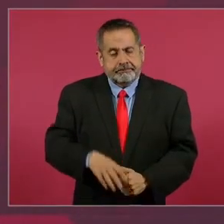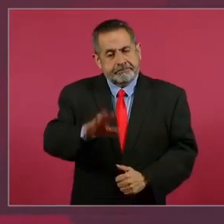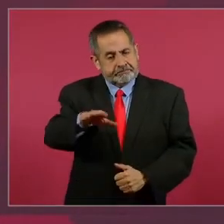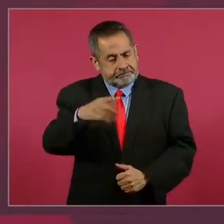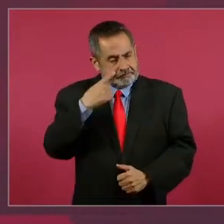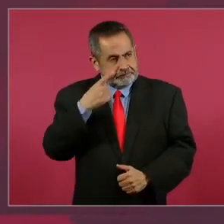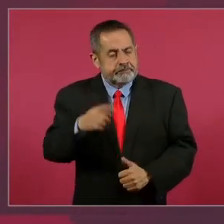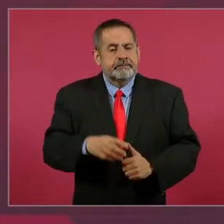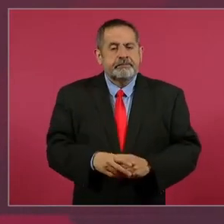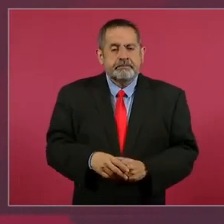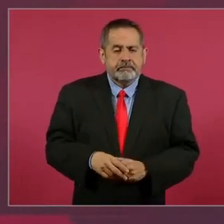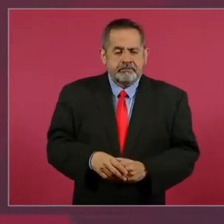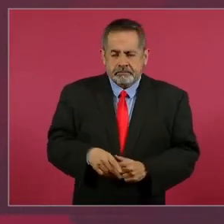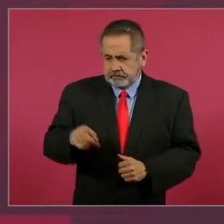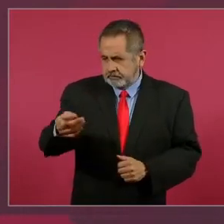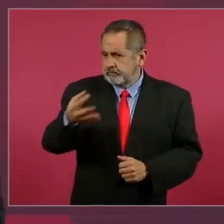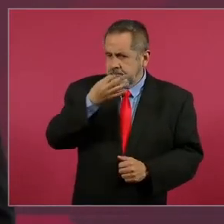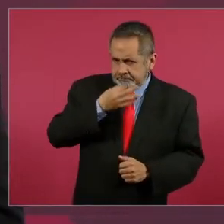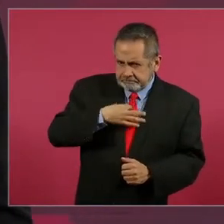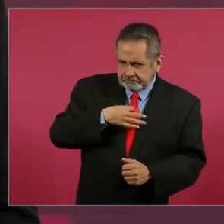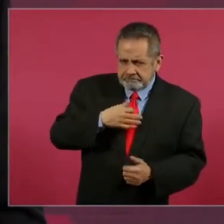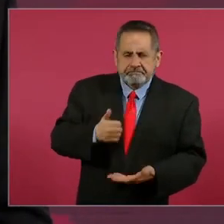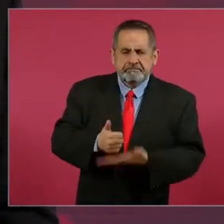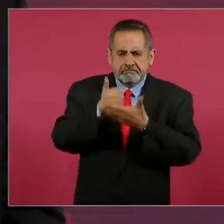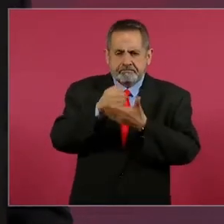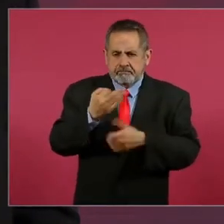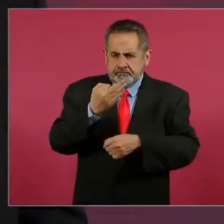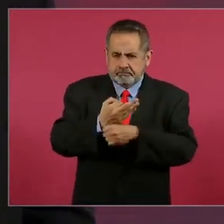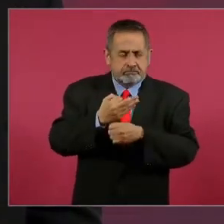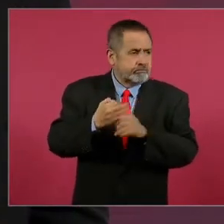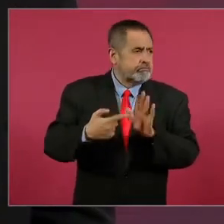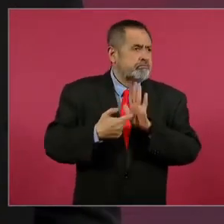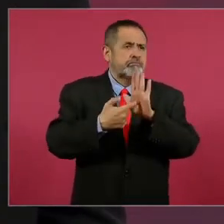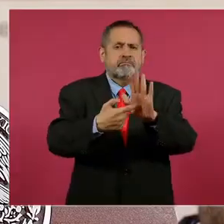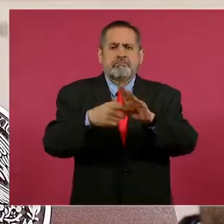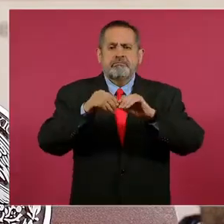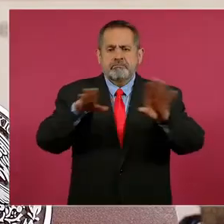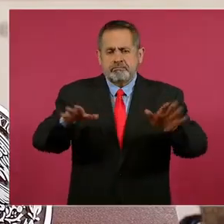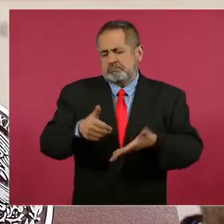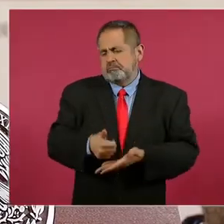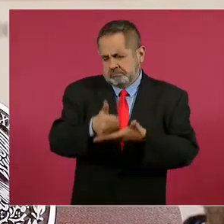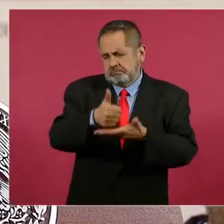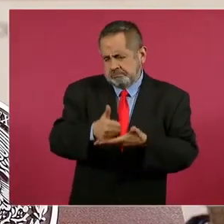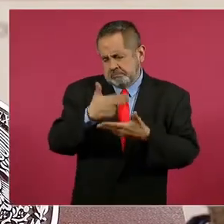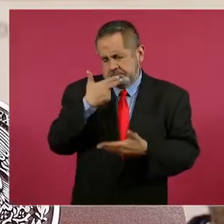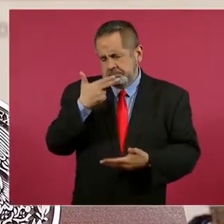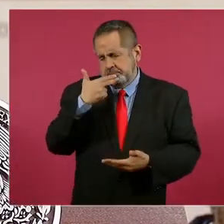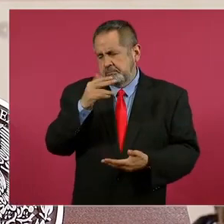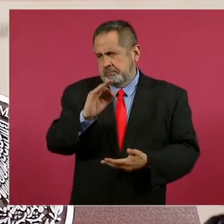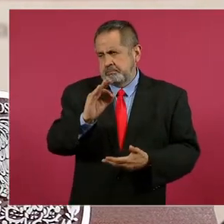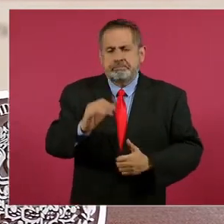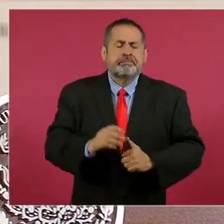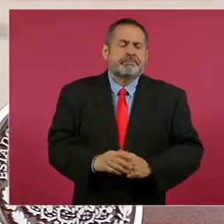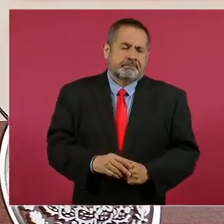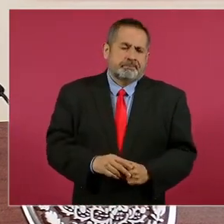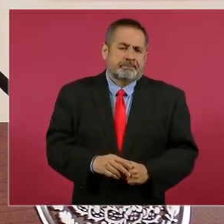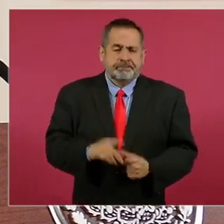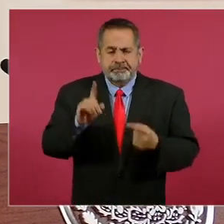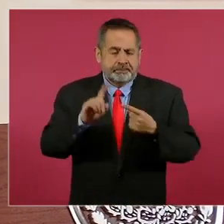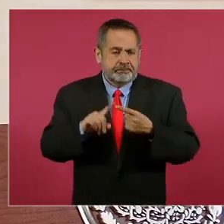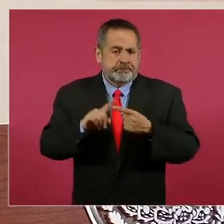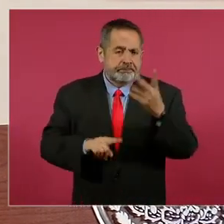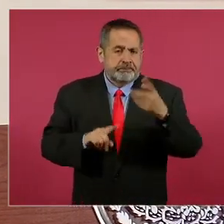todo ayuda el que lo plantees aquí. Primero, que